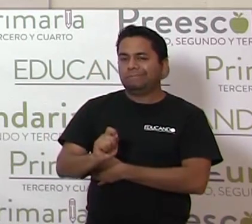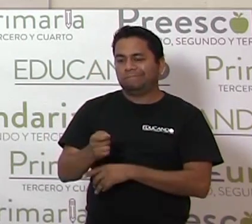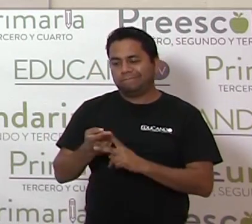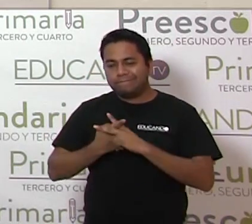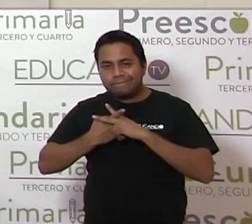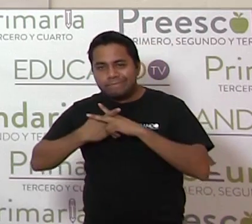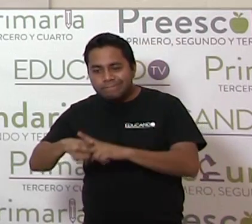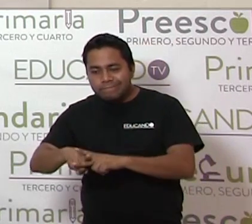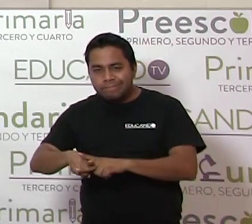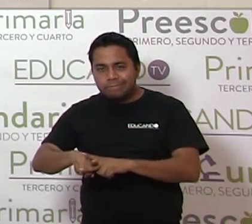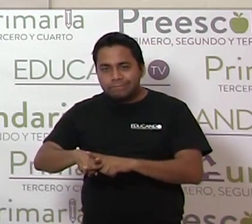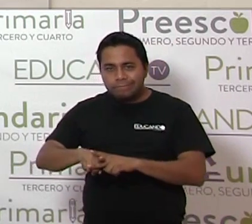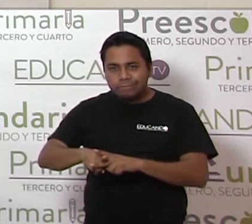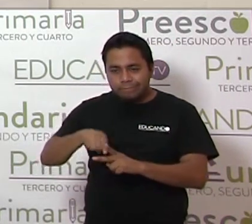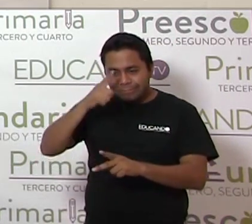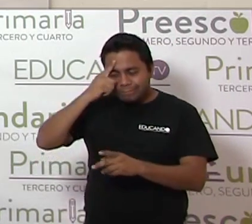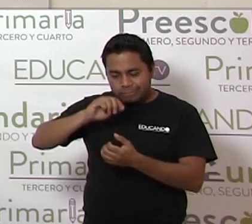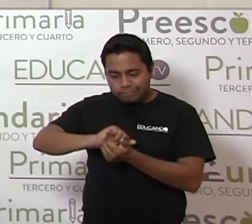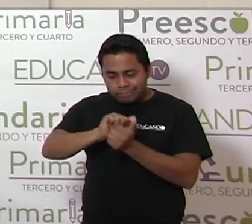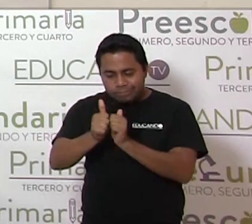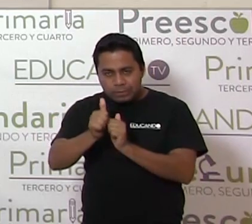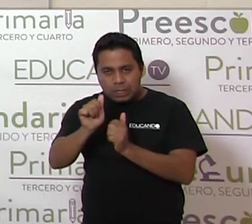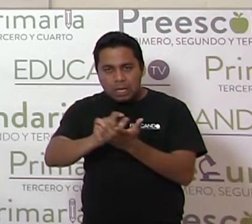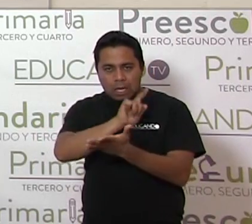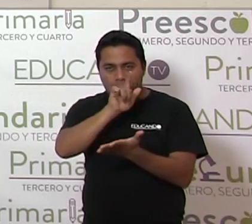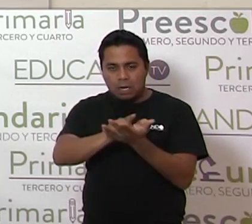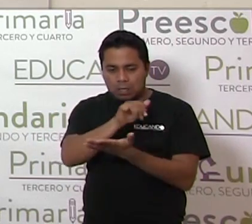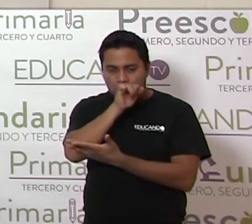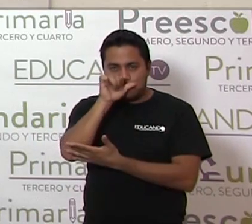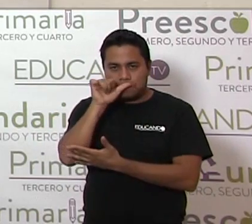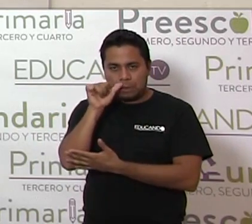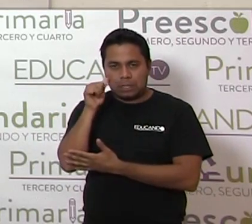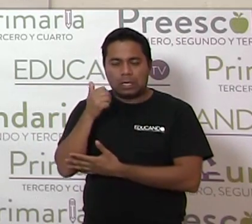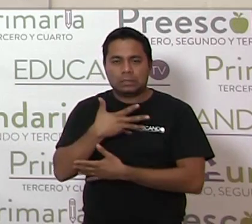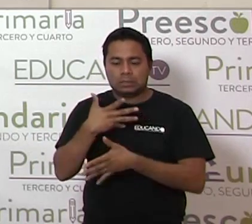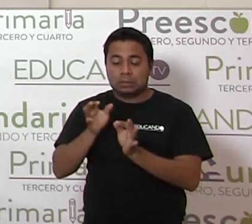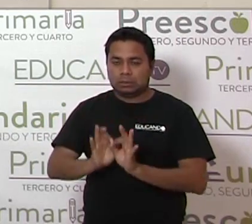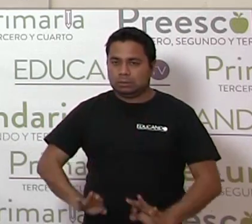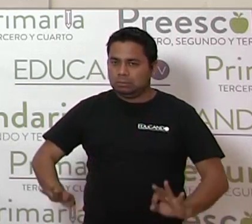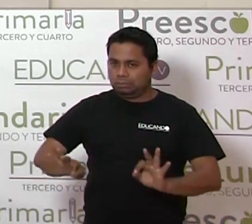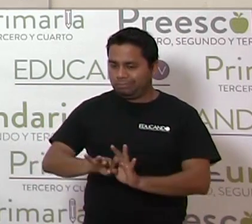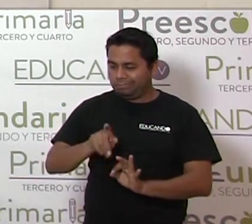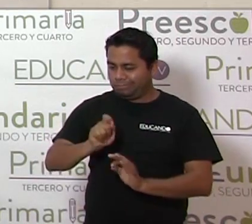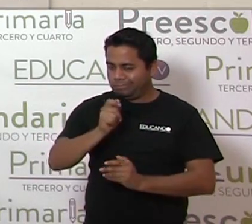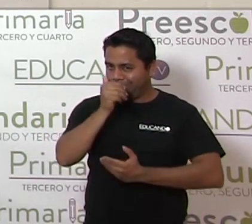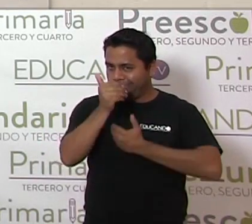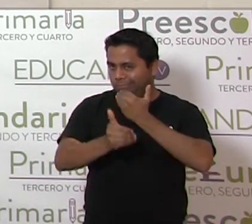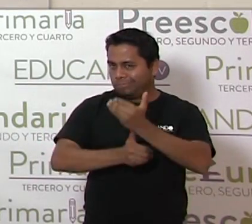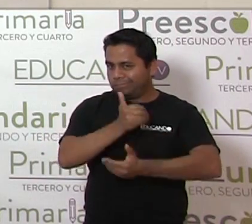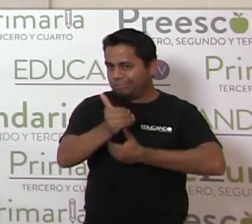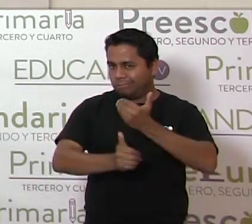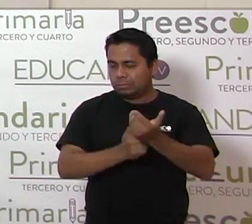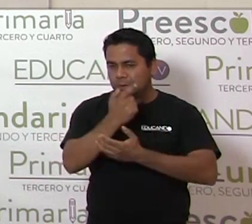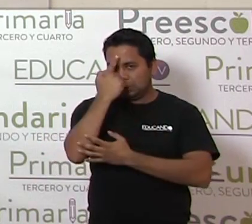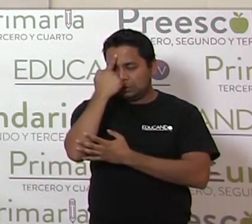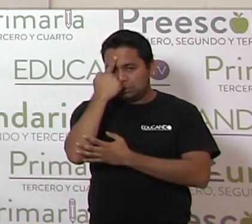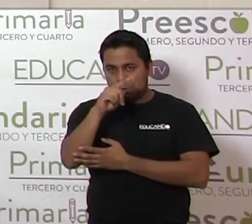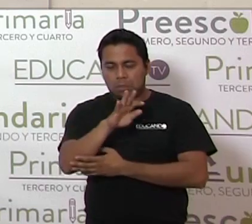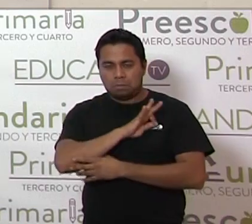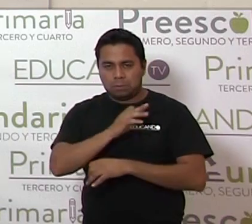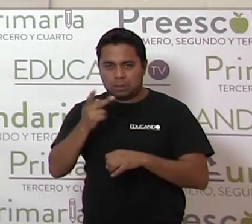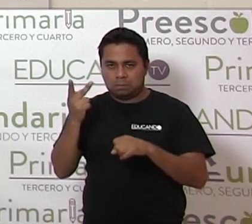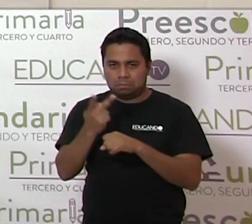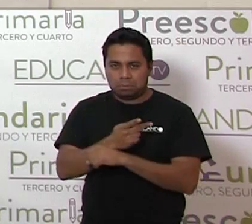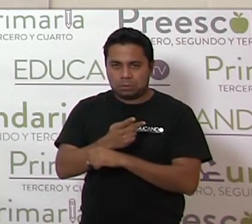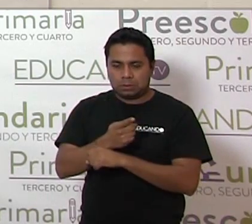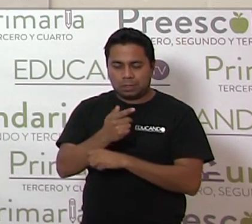origina la Ley Juárez. Es muy, muy determinante este proceso para que